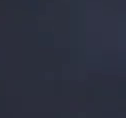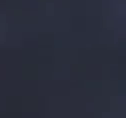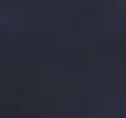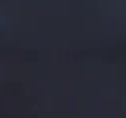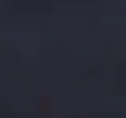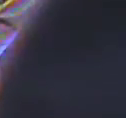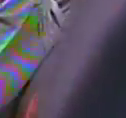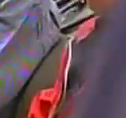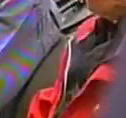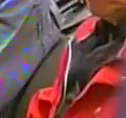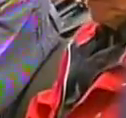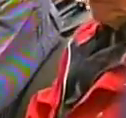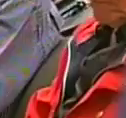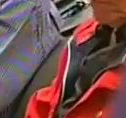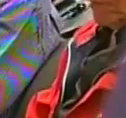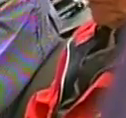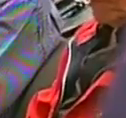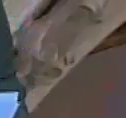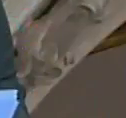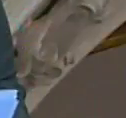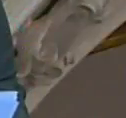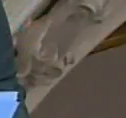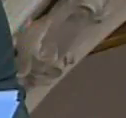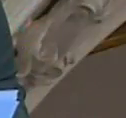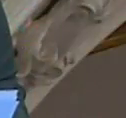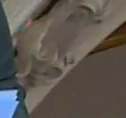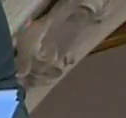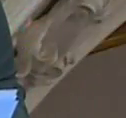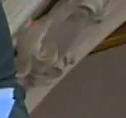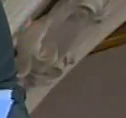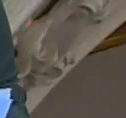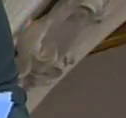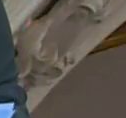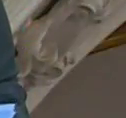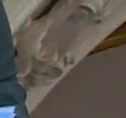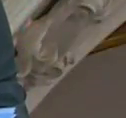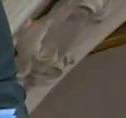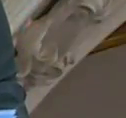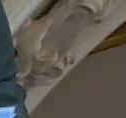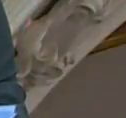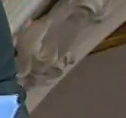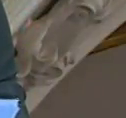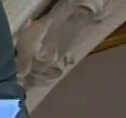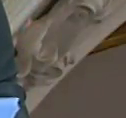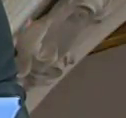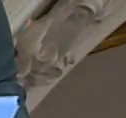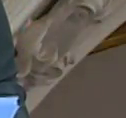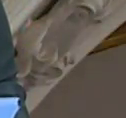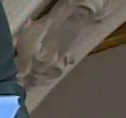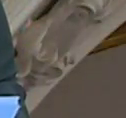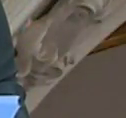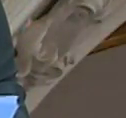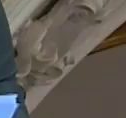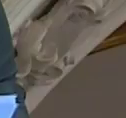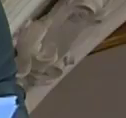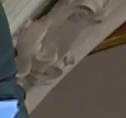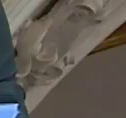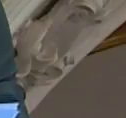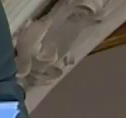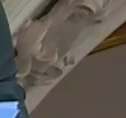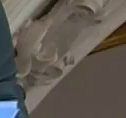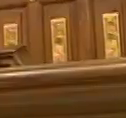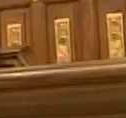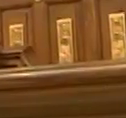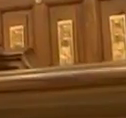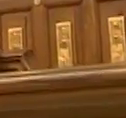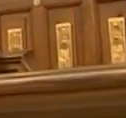Nacional Constituyente de este miércoles 8 de noviembre del presente año, precisó que tiene 4 líneas fundamentales,